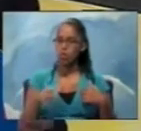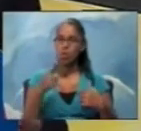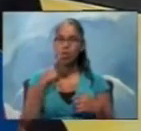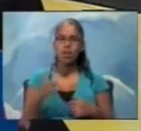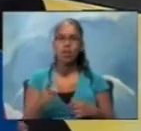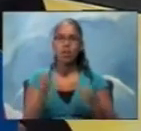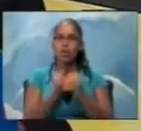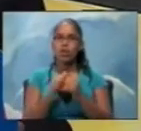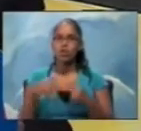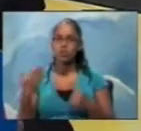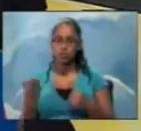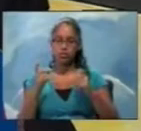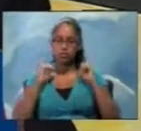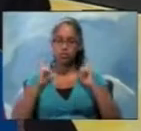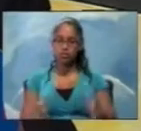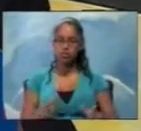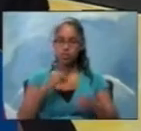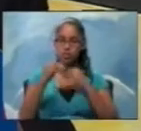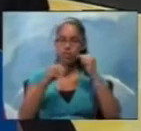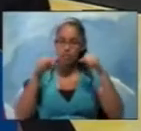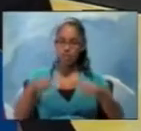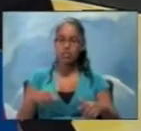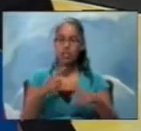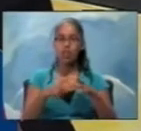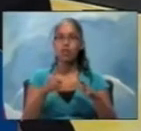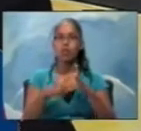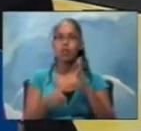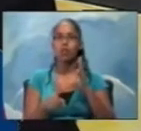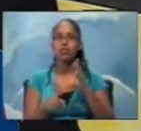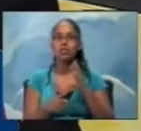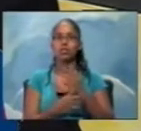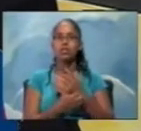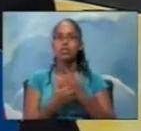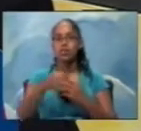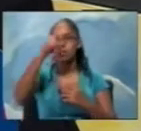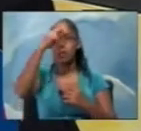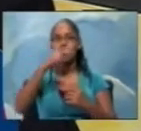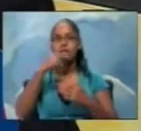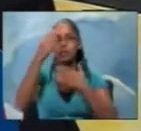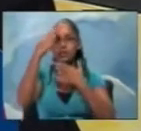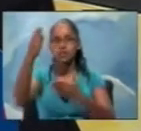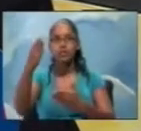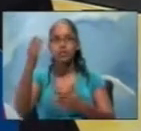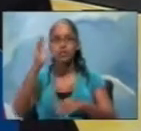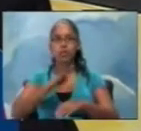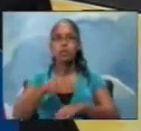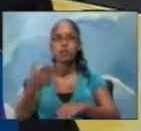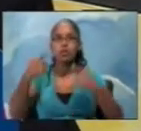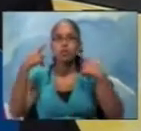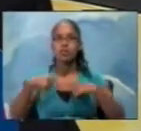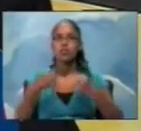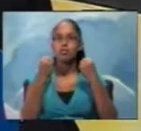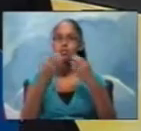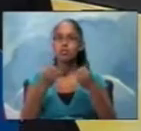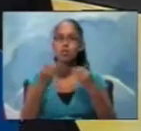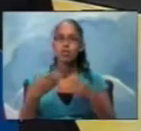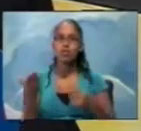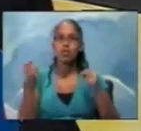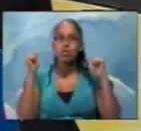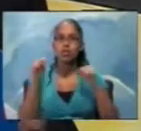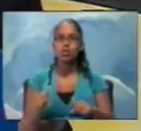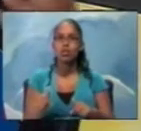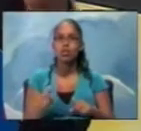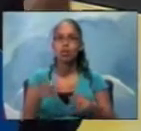qué autoridad hago estas cosas. Padre, te damos gracias porque son muchos los que hoy